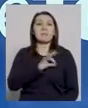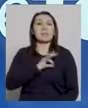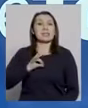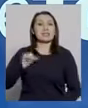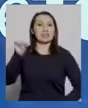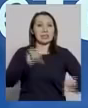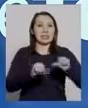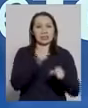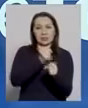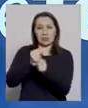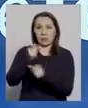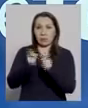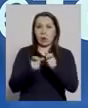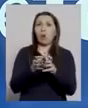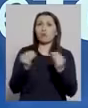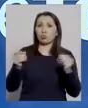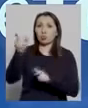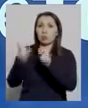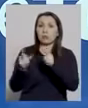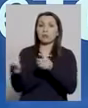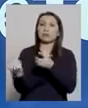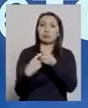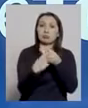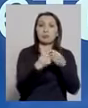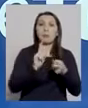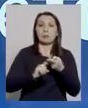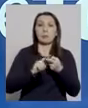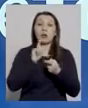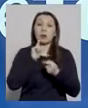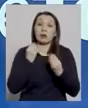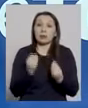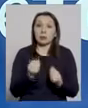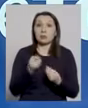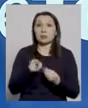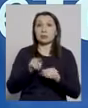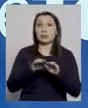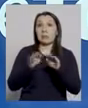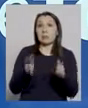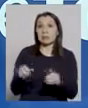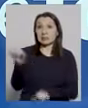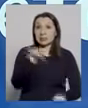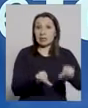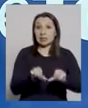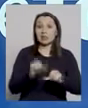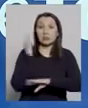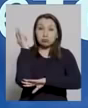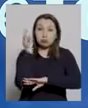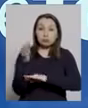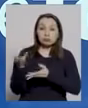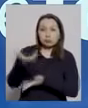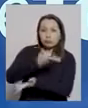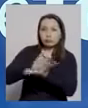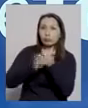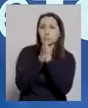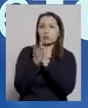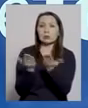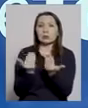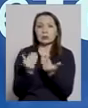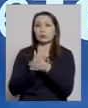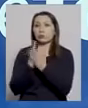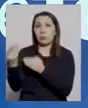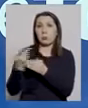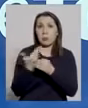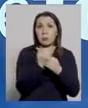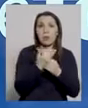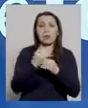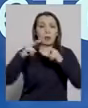Ciencia, donde hay muchas de estas personas que participan, y la idea es que a través de la mesa de ciencia podamos canalizar todas las necesidades y todos los requerimientos